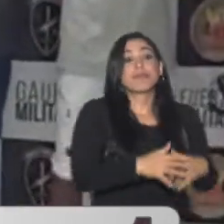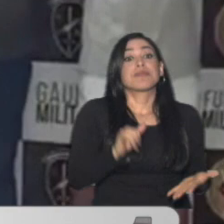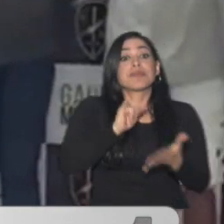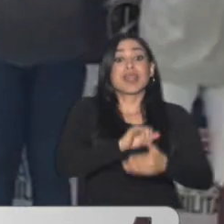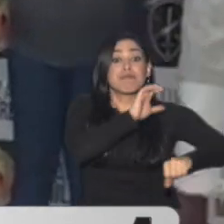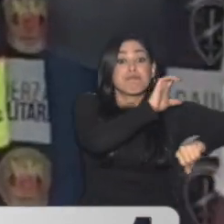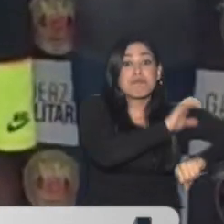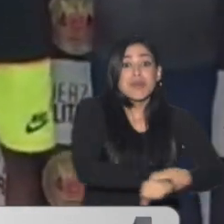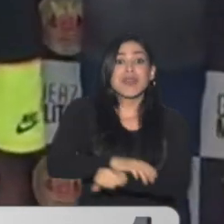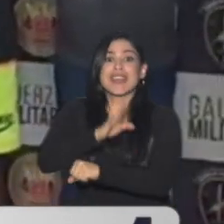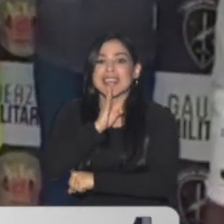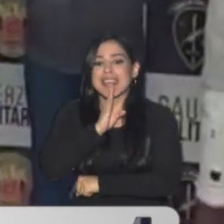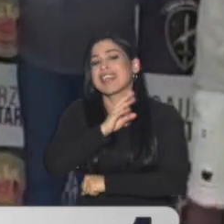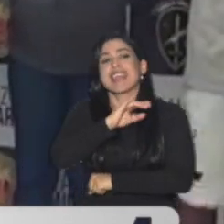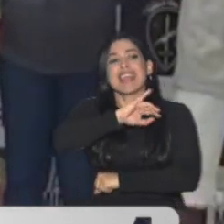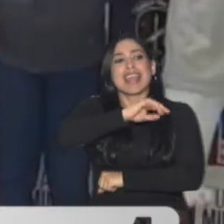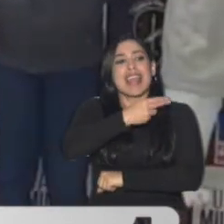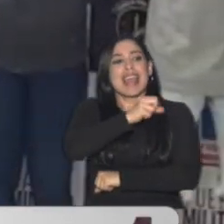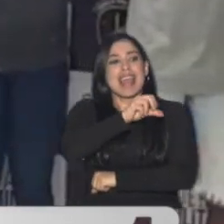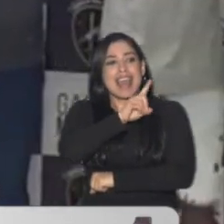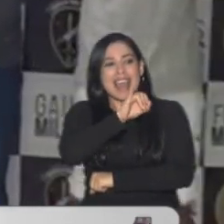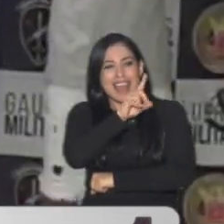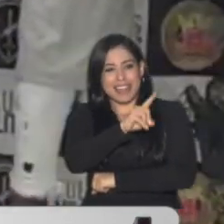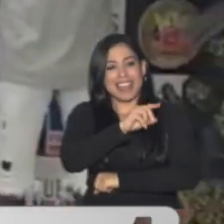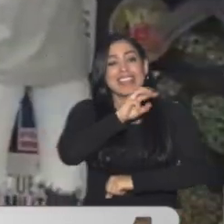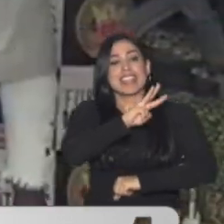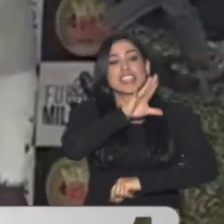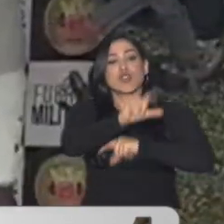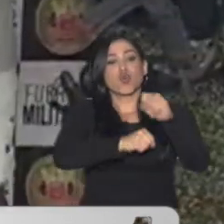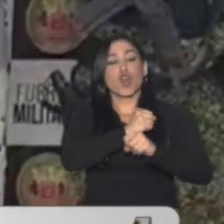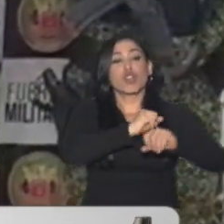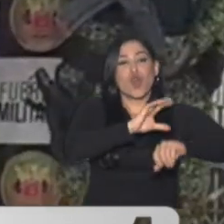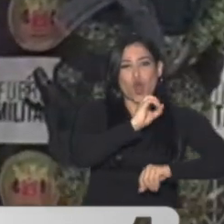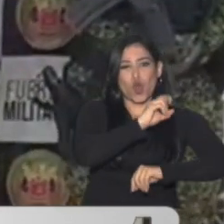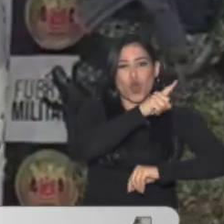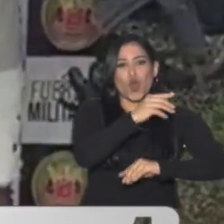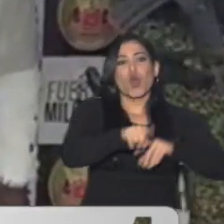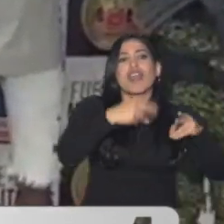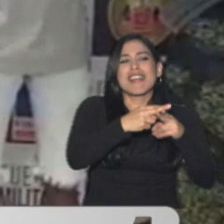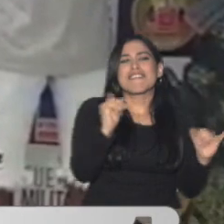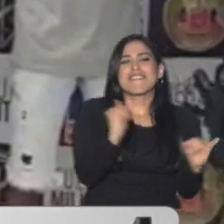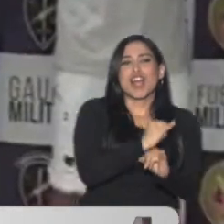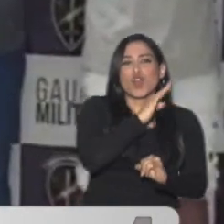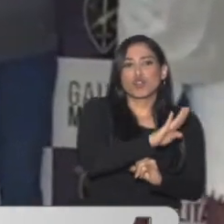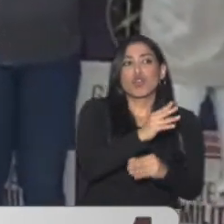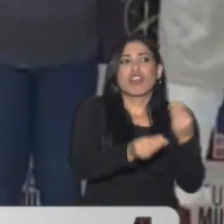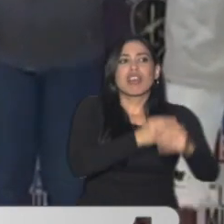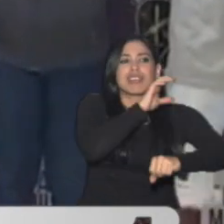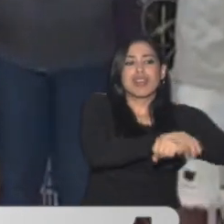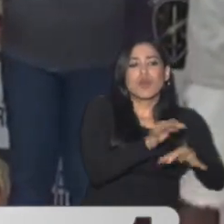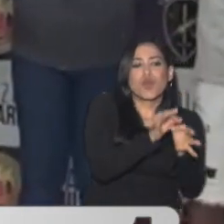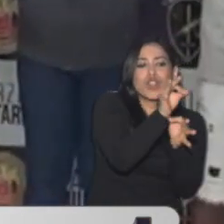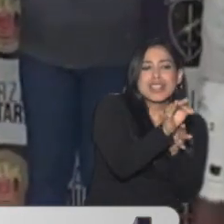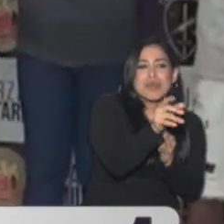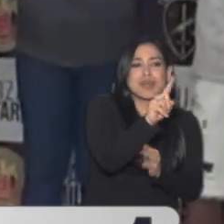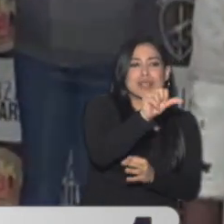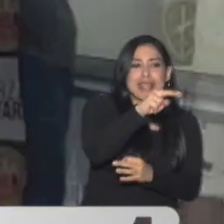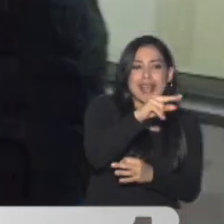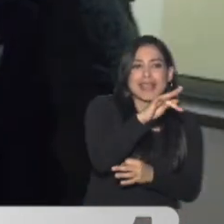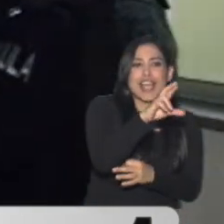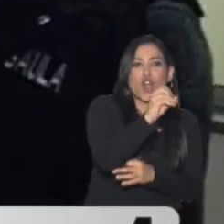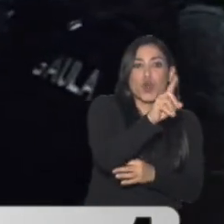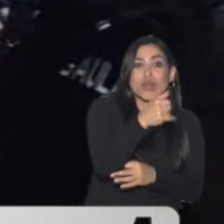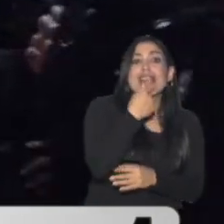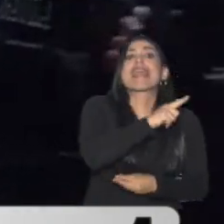de los capturados se encuentra hadid gonzález gordon de 35 años de edad alias 'el flaco' detenido en el municipio de santa rosa de lima